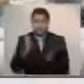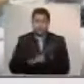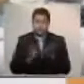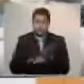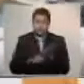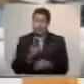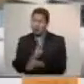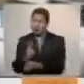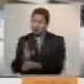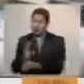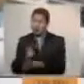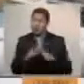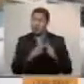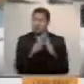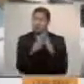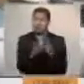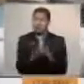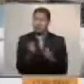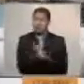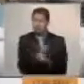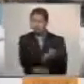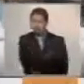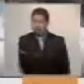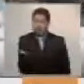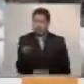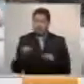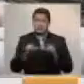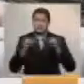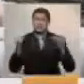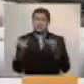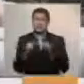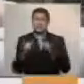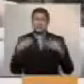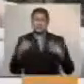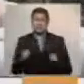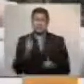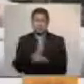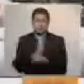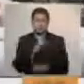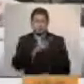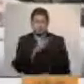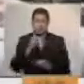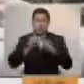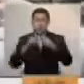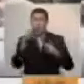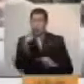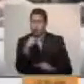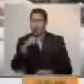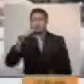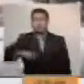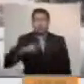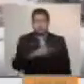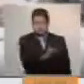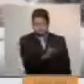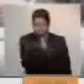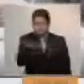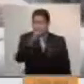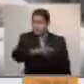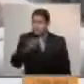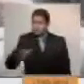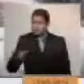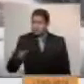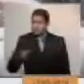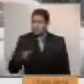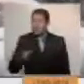de prevención, los voluntarios que trabajaron allí, la gente del Sistema Regional de Salud, Protección Civil, Cruz Roja, sino que también necesitamos el concierto de la gente.